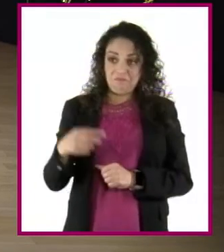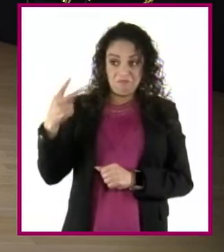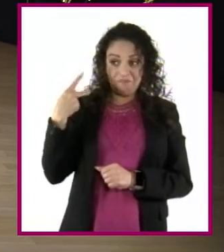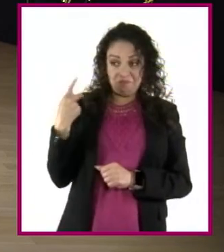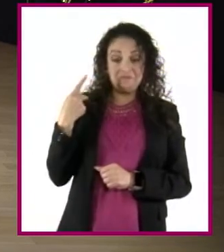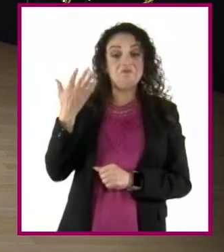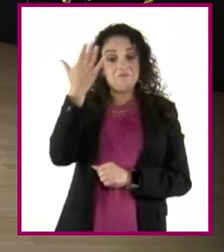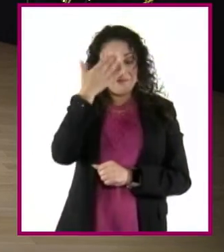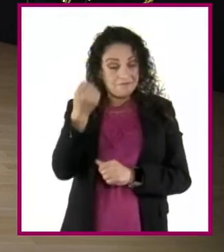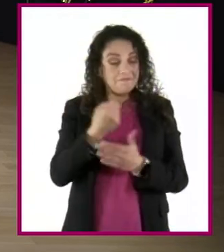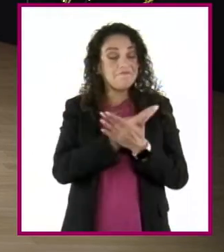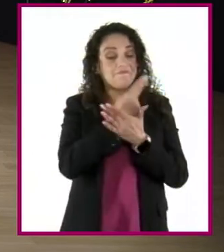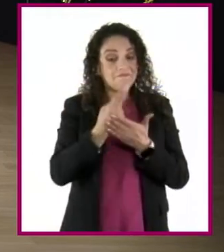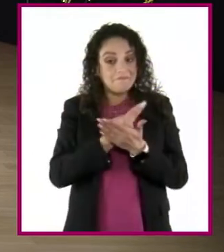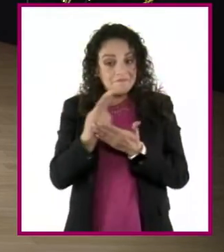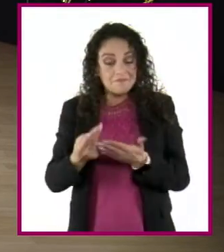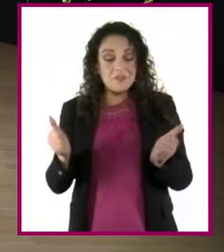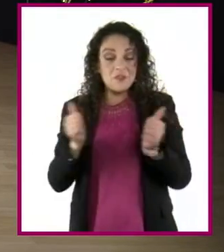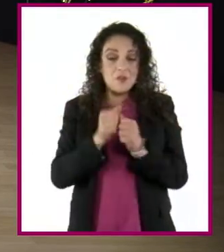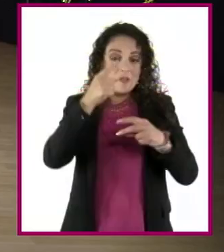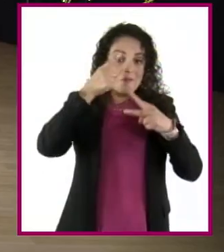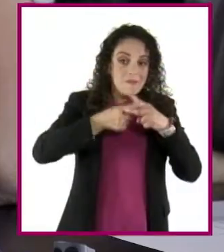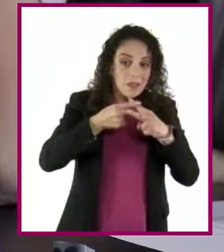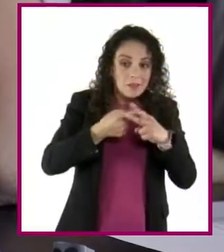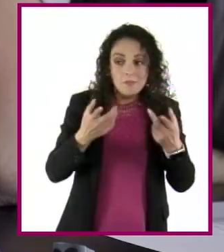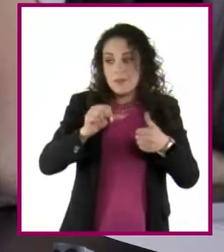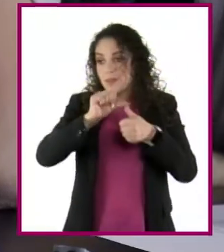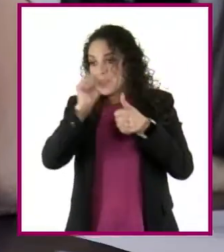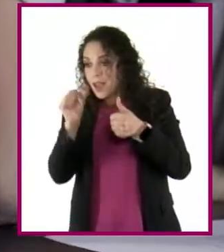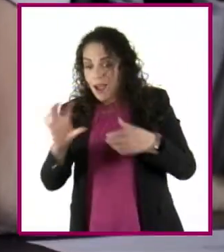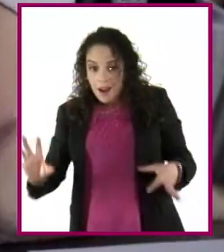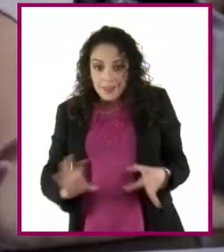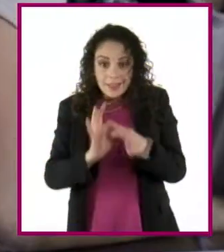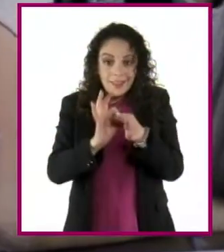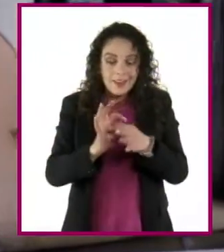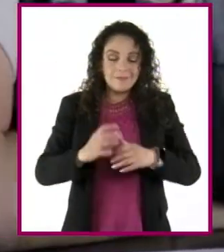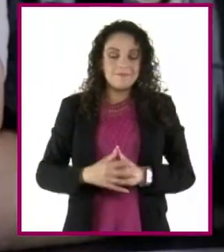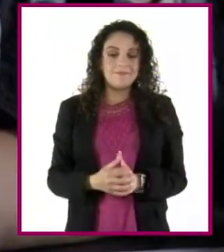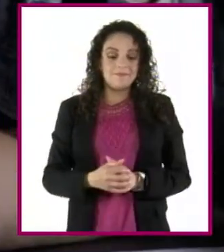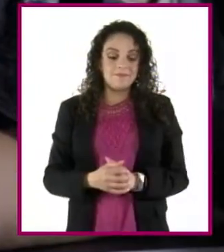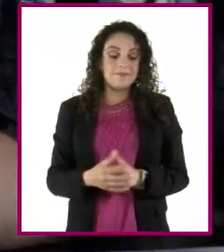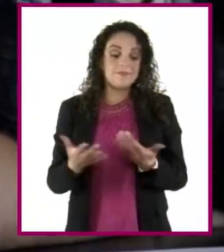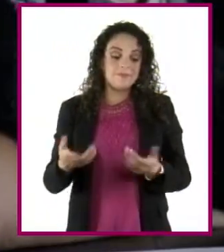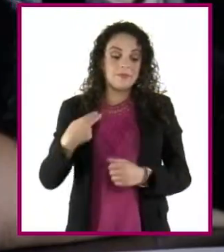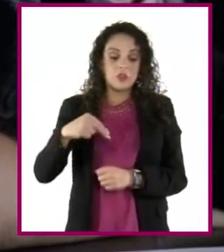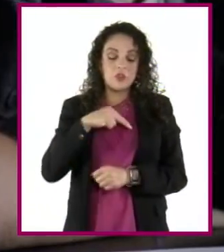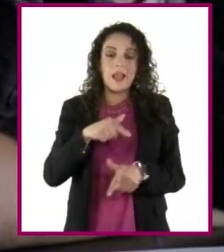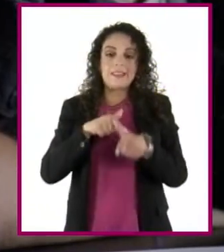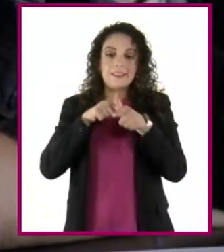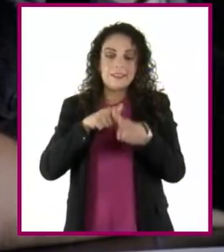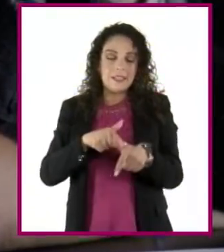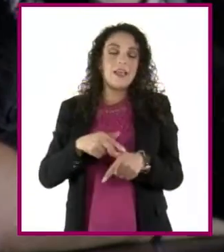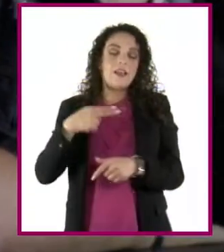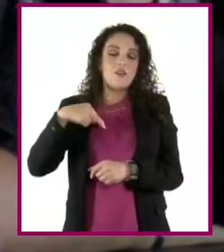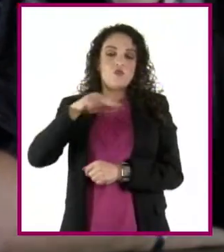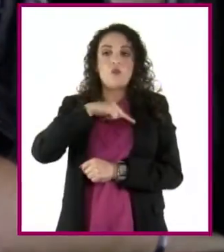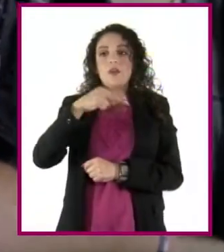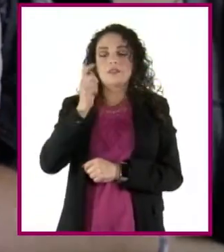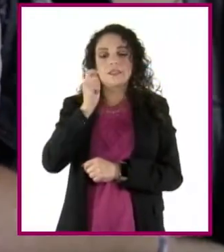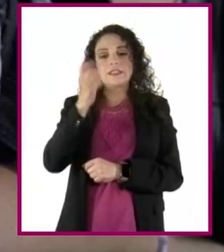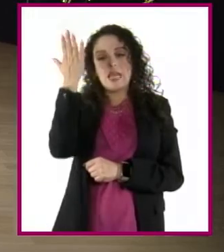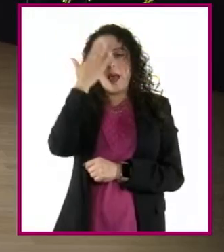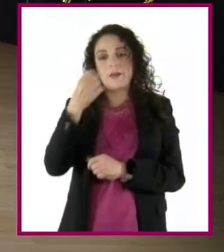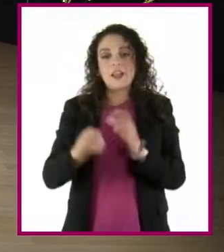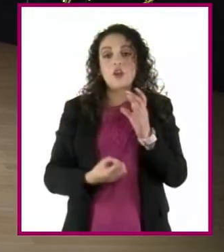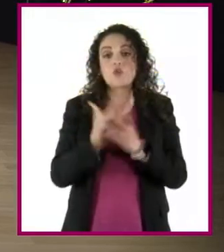Dimara, en esto Excelentes. del arte y las matemáticas. Bueno, pues nosotros seguiremos aquí explorando nuestras nuevas habilidades, pero nos